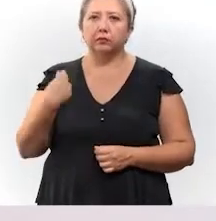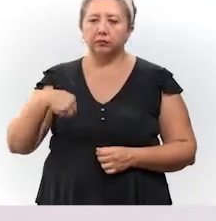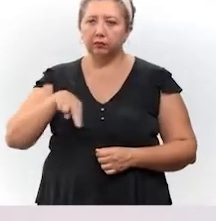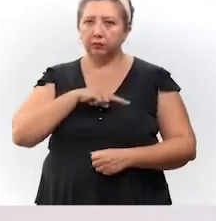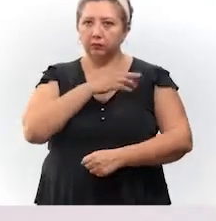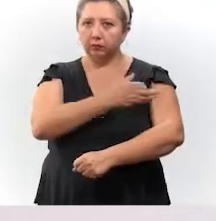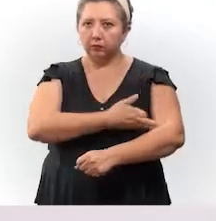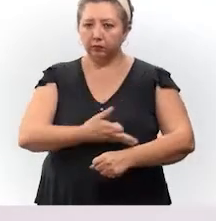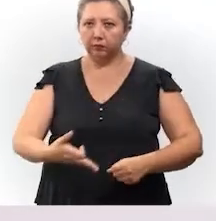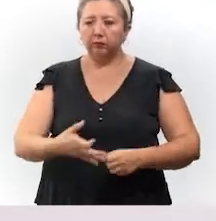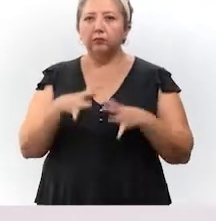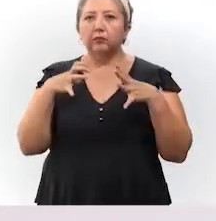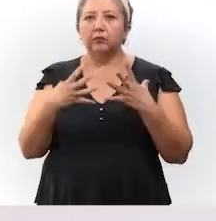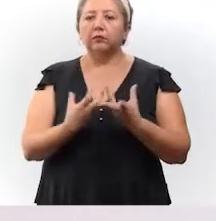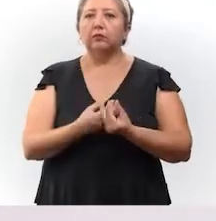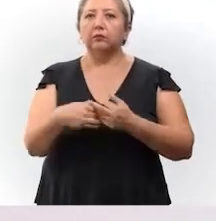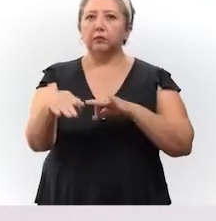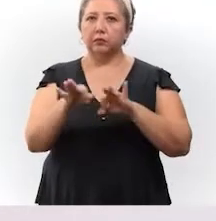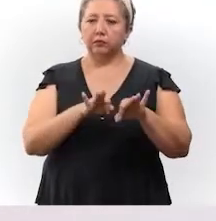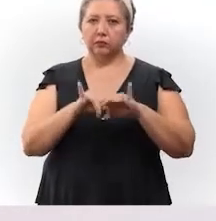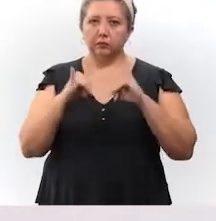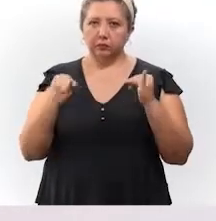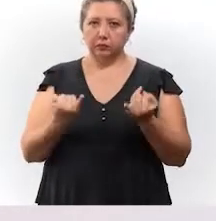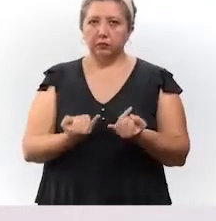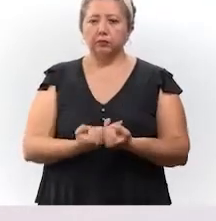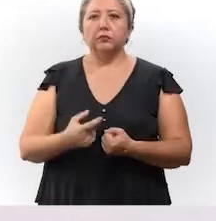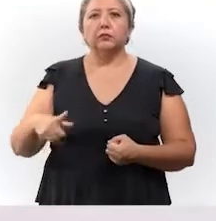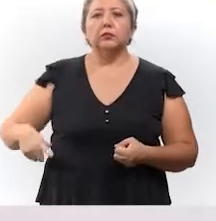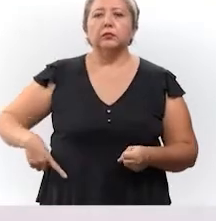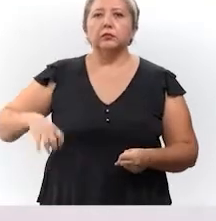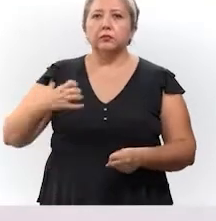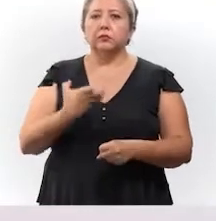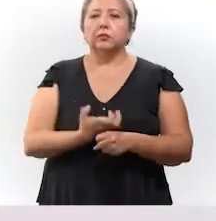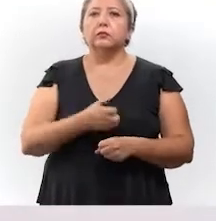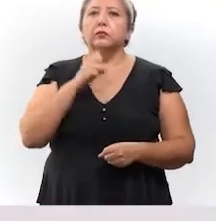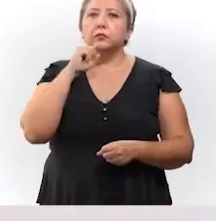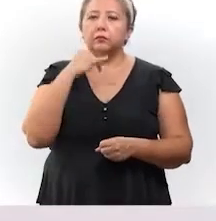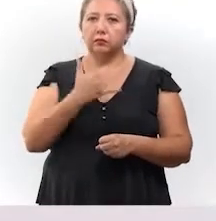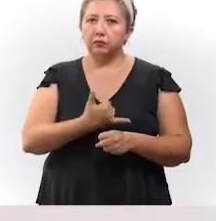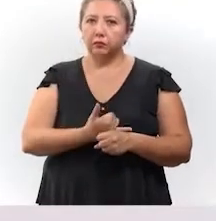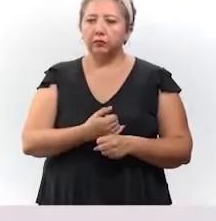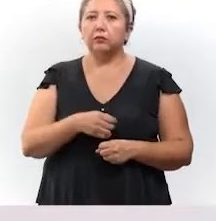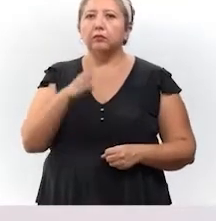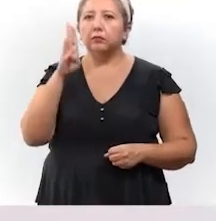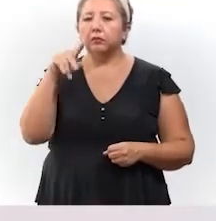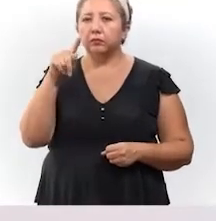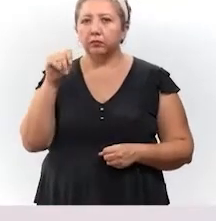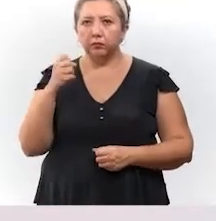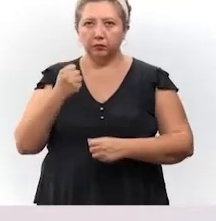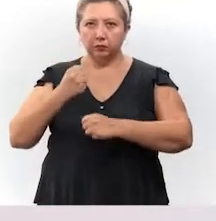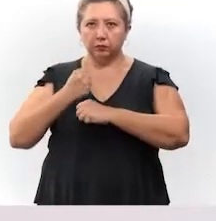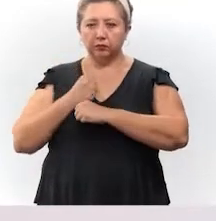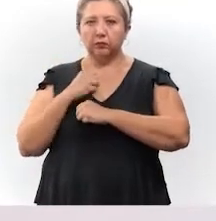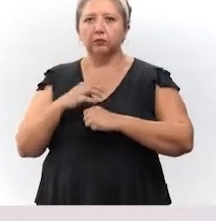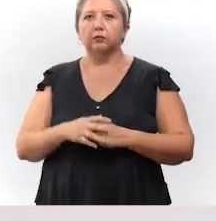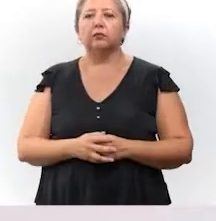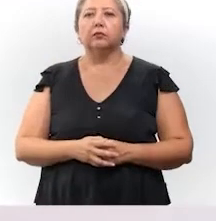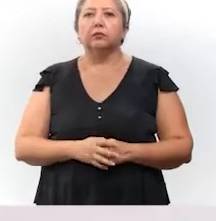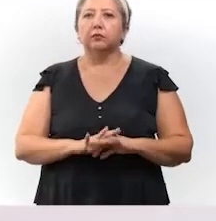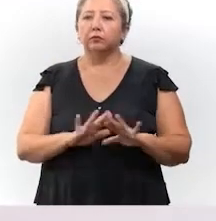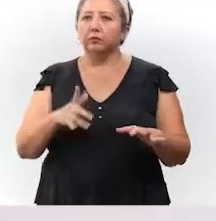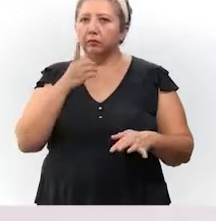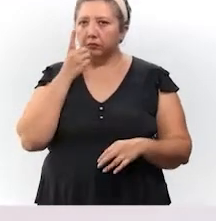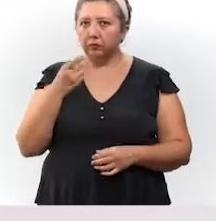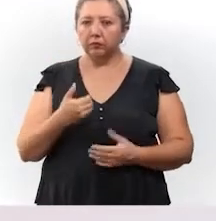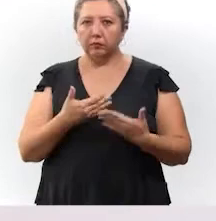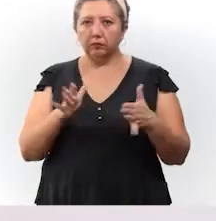nuestras familias. Estamos trabajando de manera conjunta el Gobierno del Estado, la Secretaría de Bienestar y las Fuerzas Armadas. Como